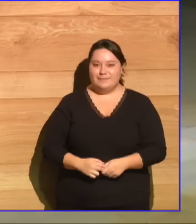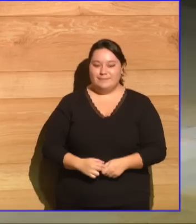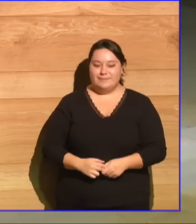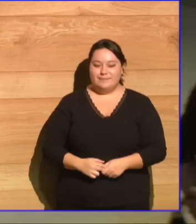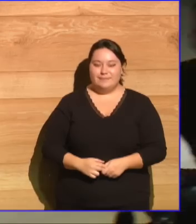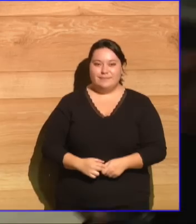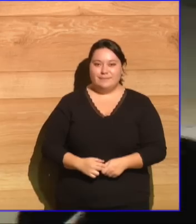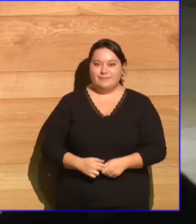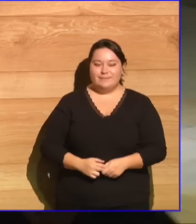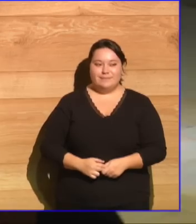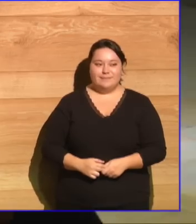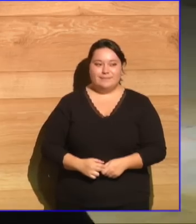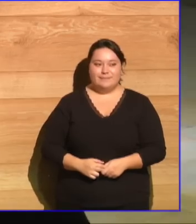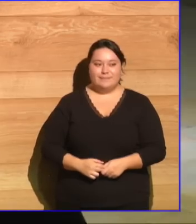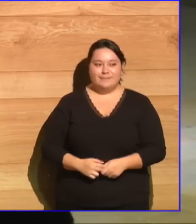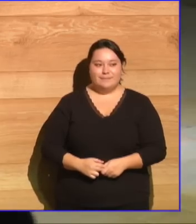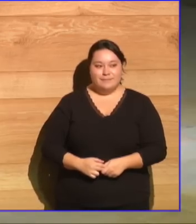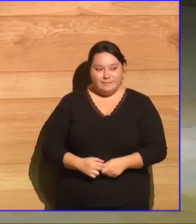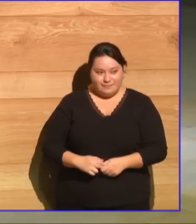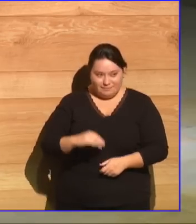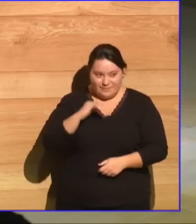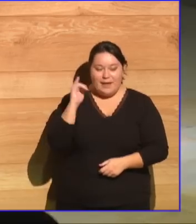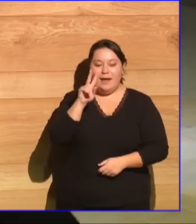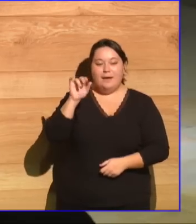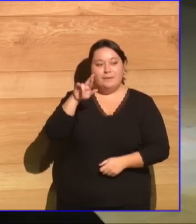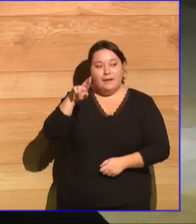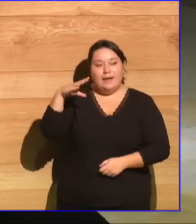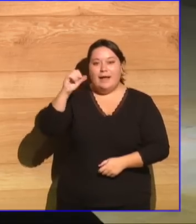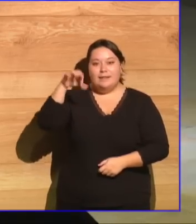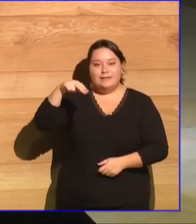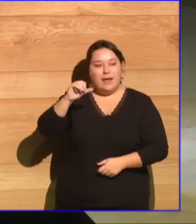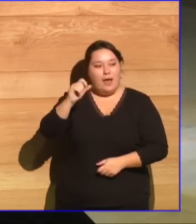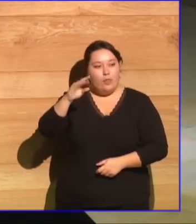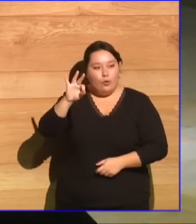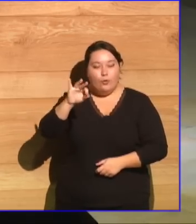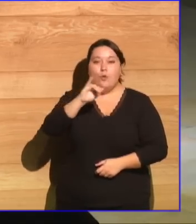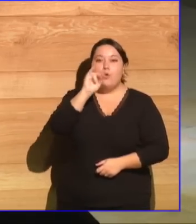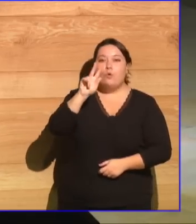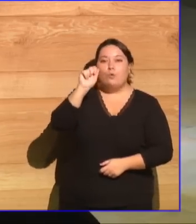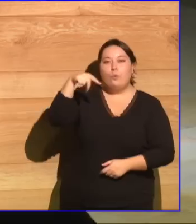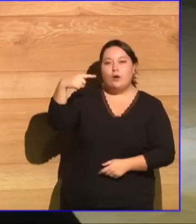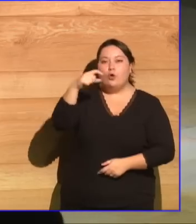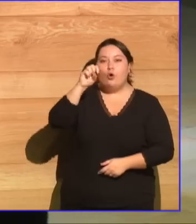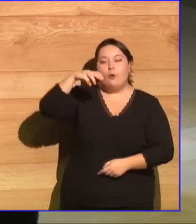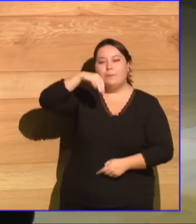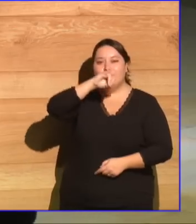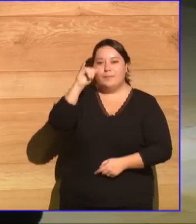Hoy está con nosotros Javier Cansado, Juan Gómez